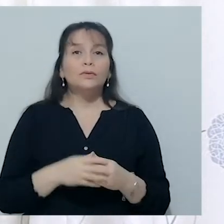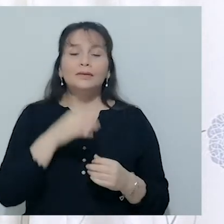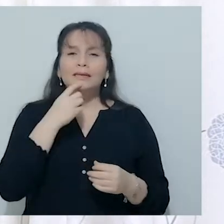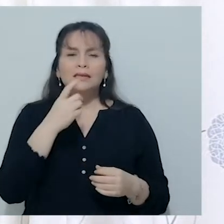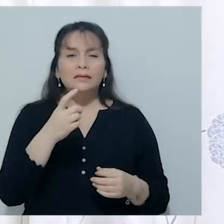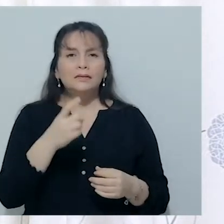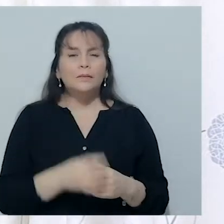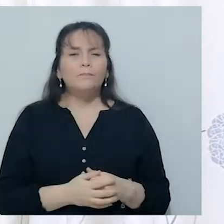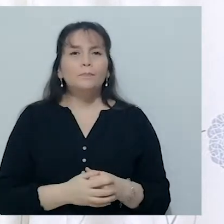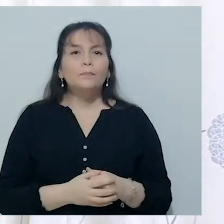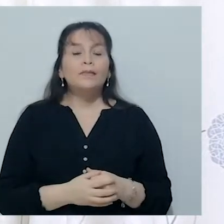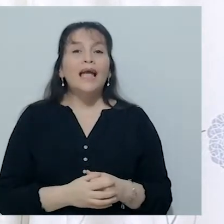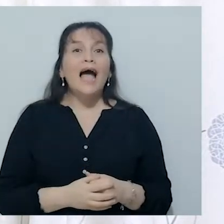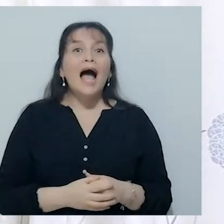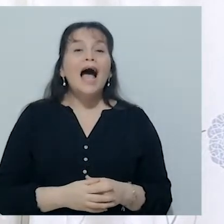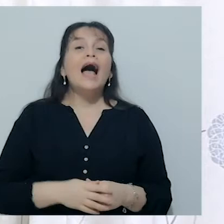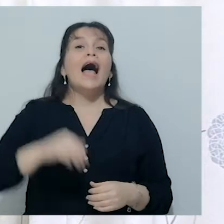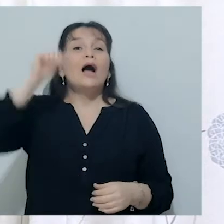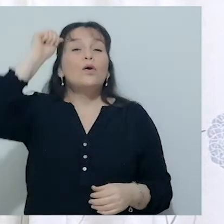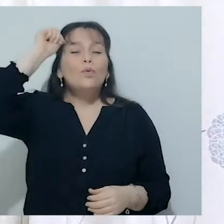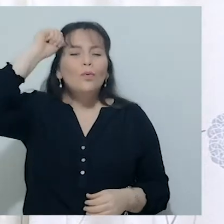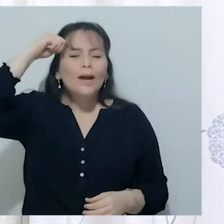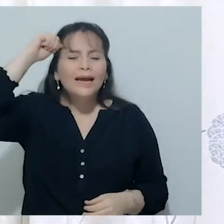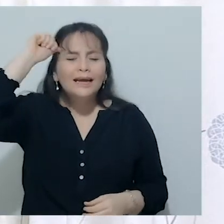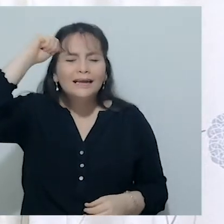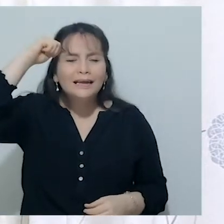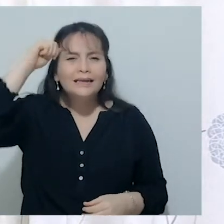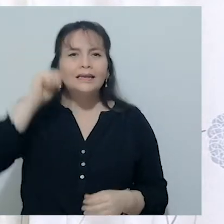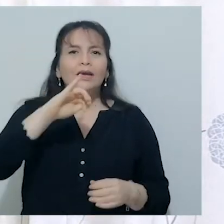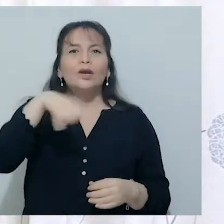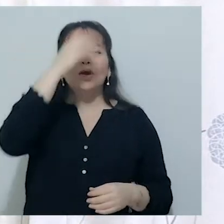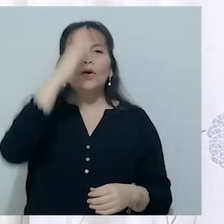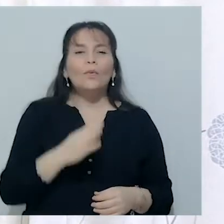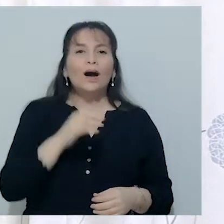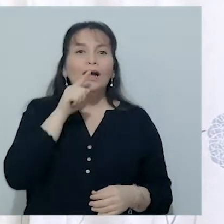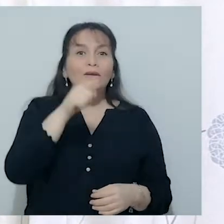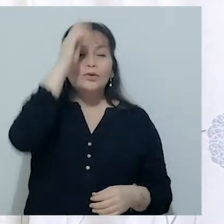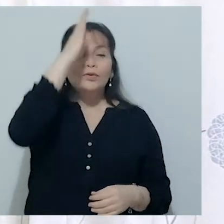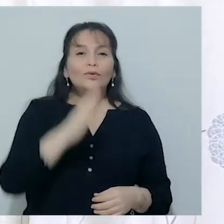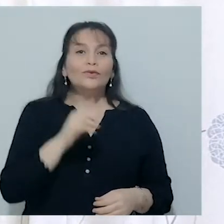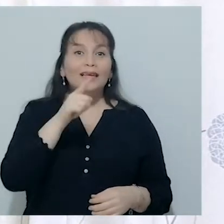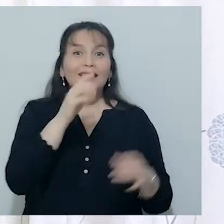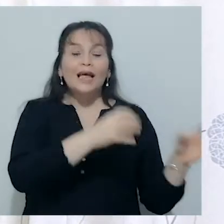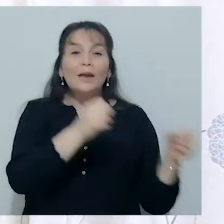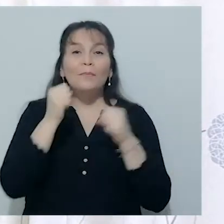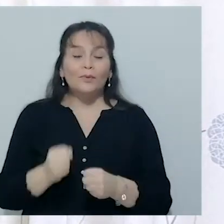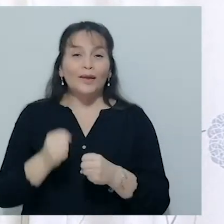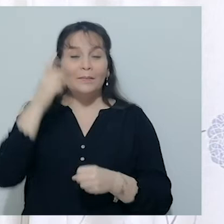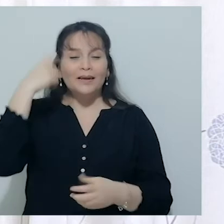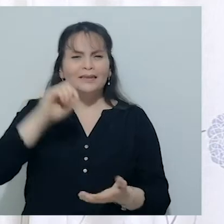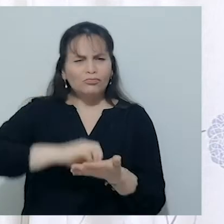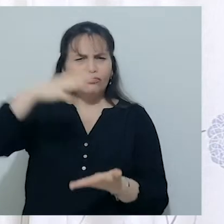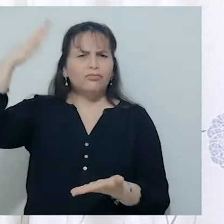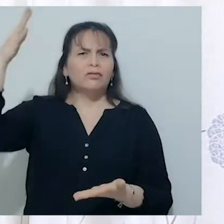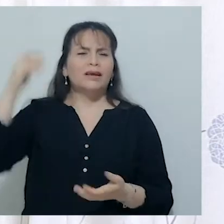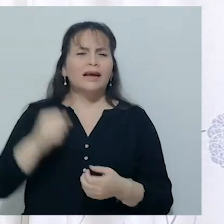18. Dice, si no, acuérdate de Jehová tu Dios, porque Él te da el poder para hacer las riquezas